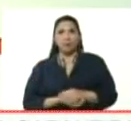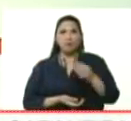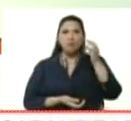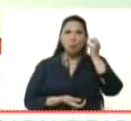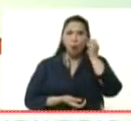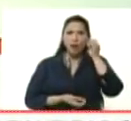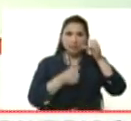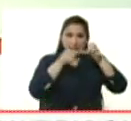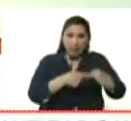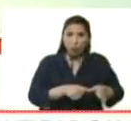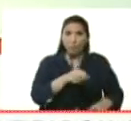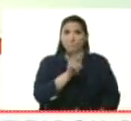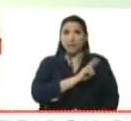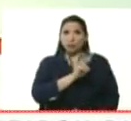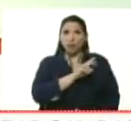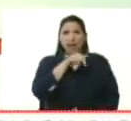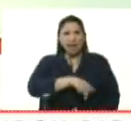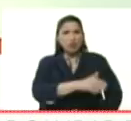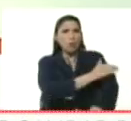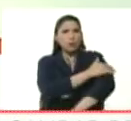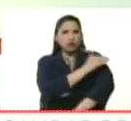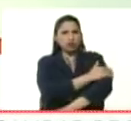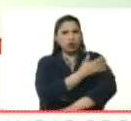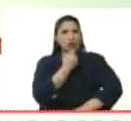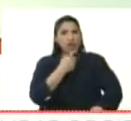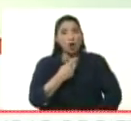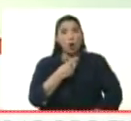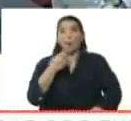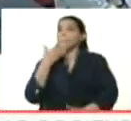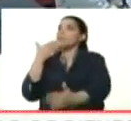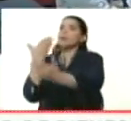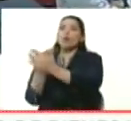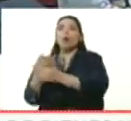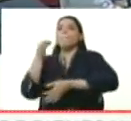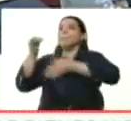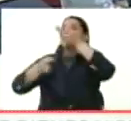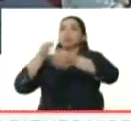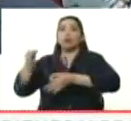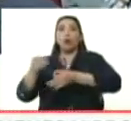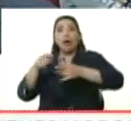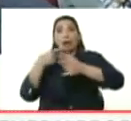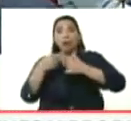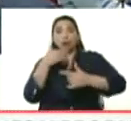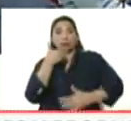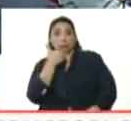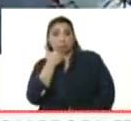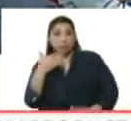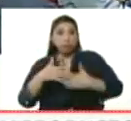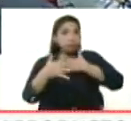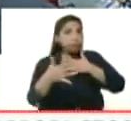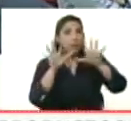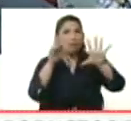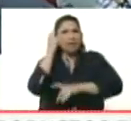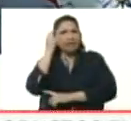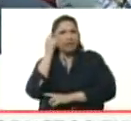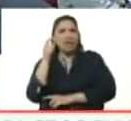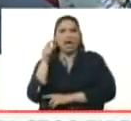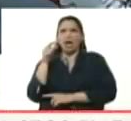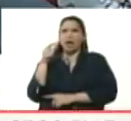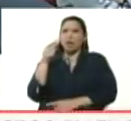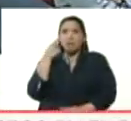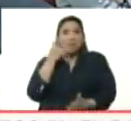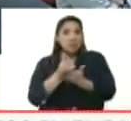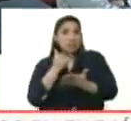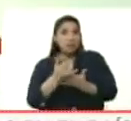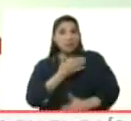salió? Lo van a destrozar, porque en 10 días le van a preguntar, mire, vale, el presidente sigue siendo Nicolás